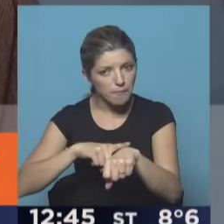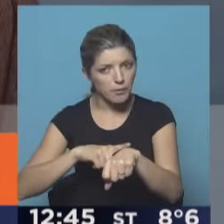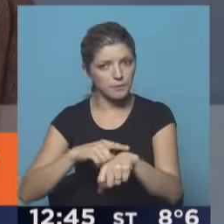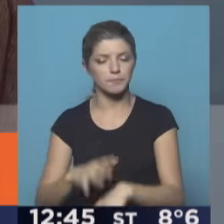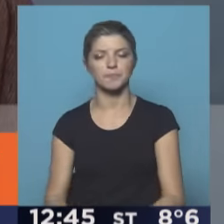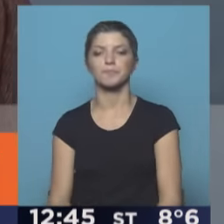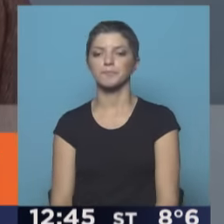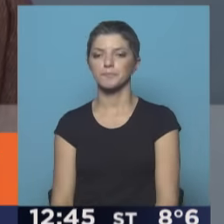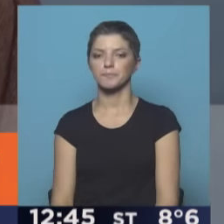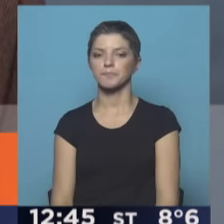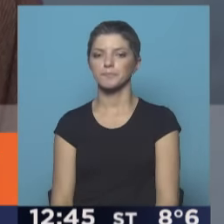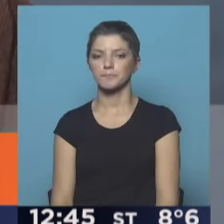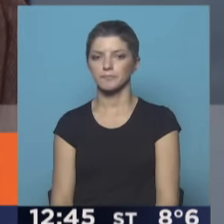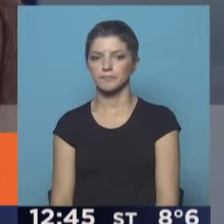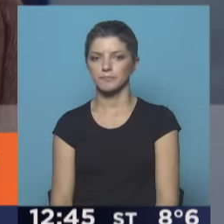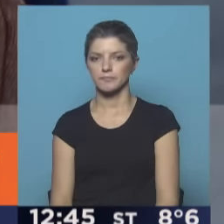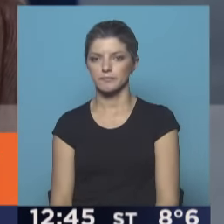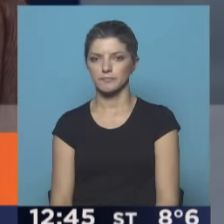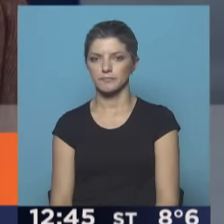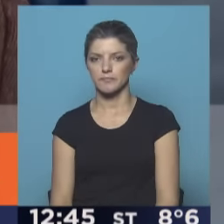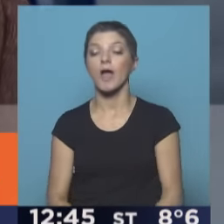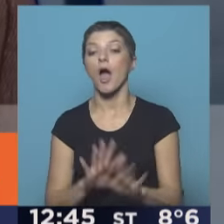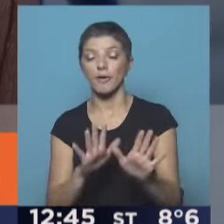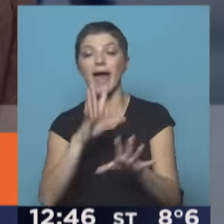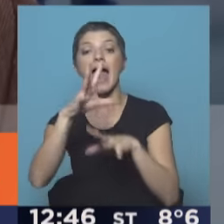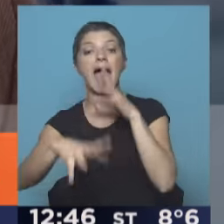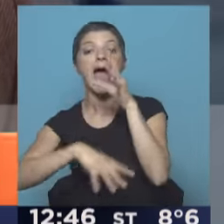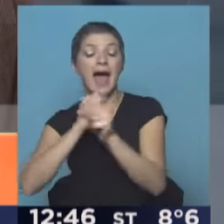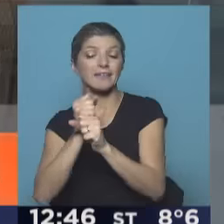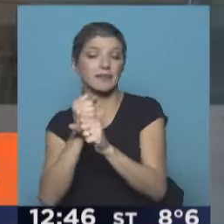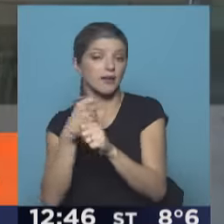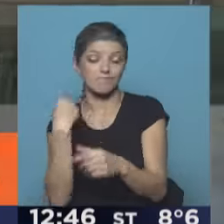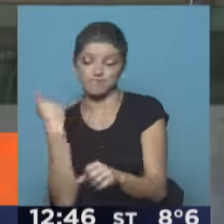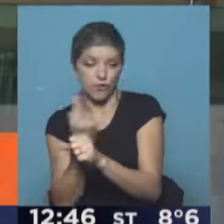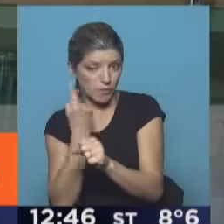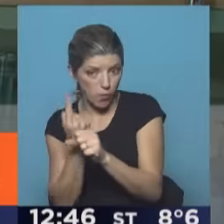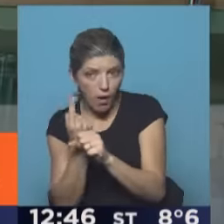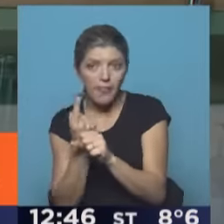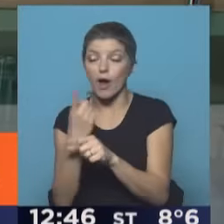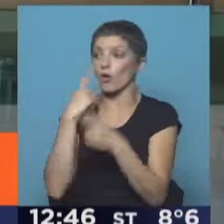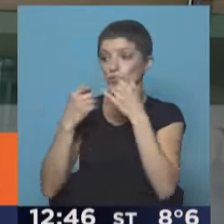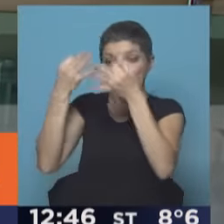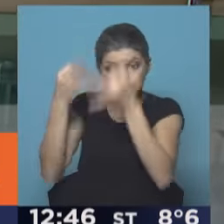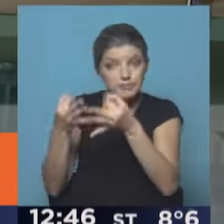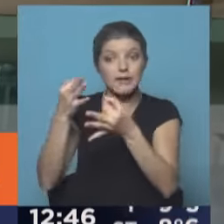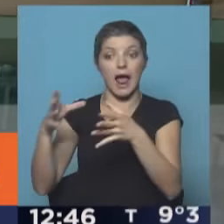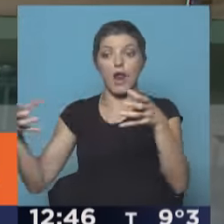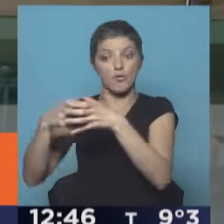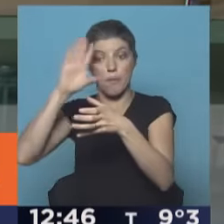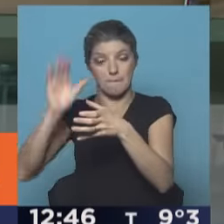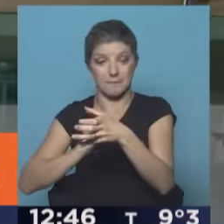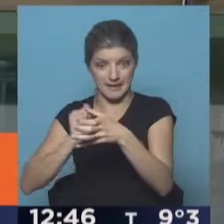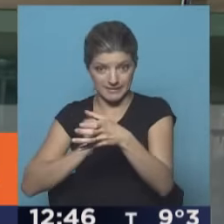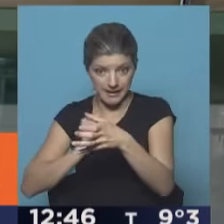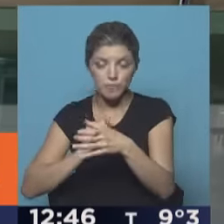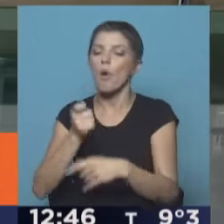hasta que no no no se concrete esa dominación completa del de los militares Turquía no es Turquía desde hace